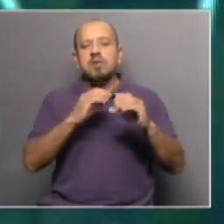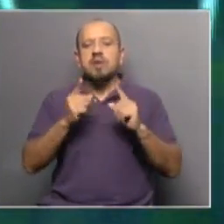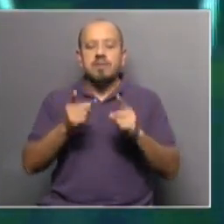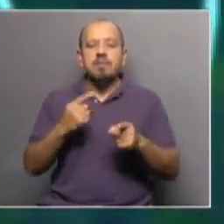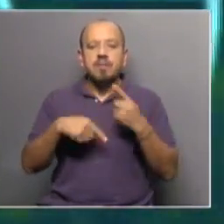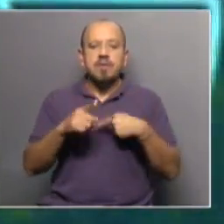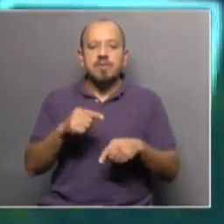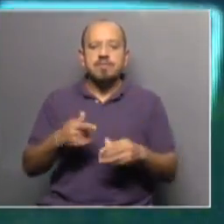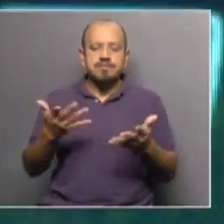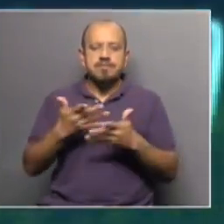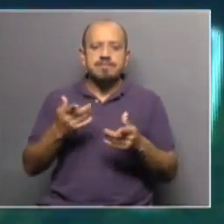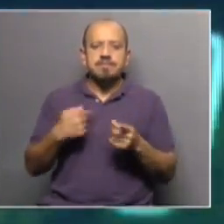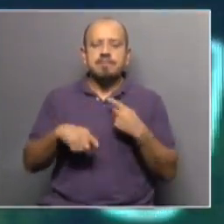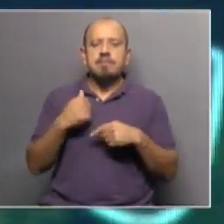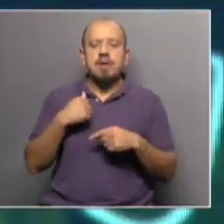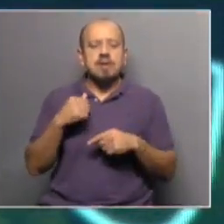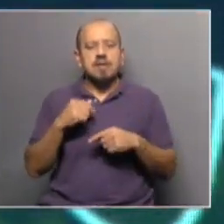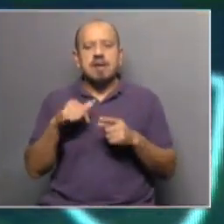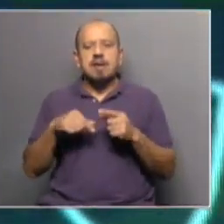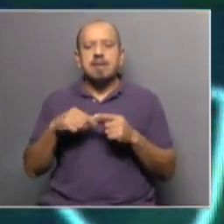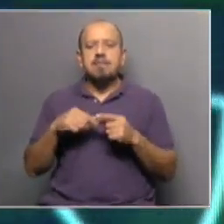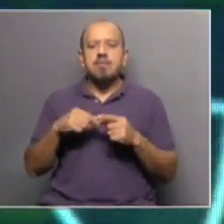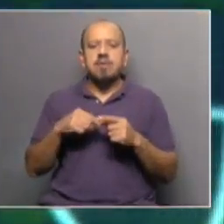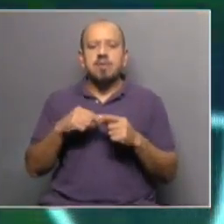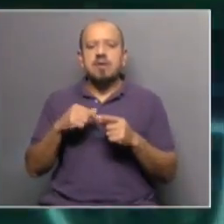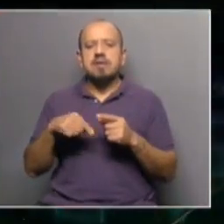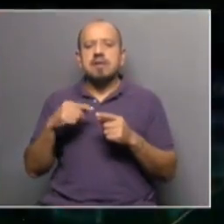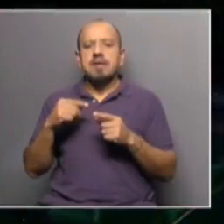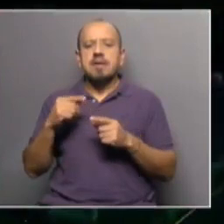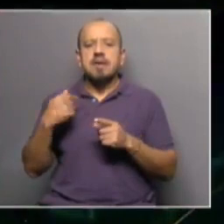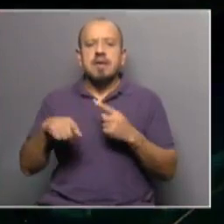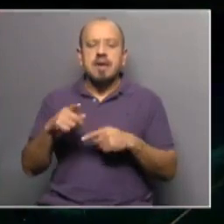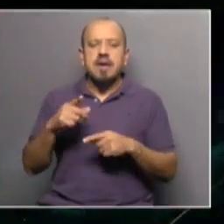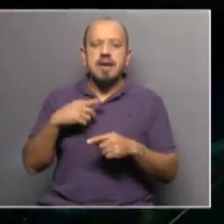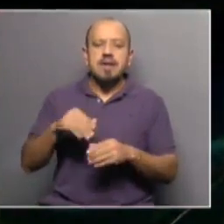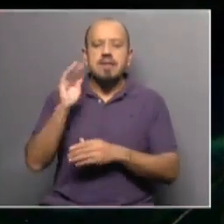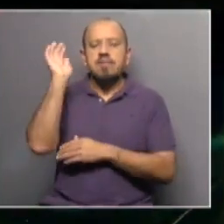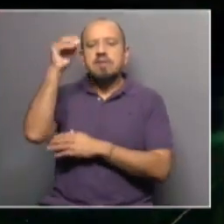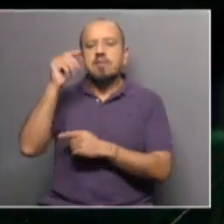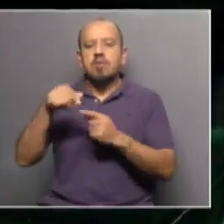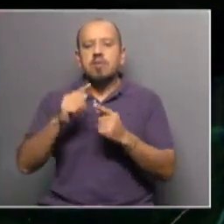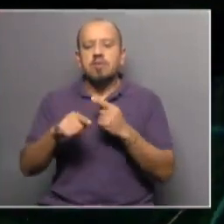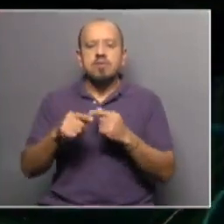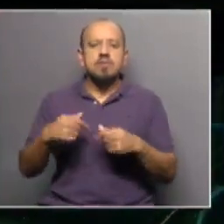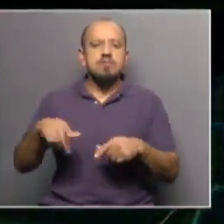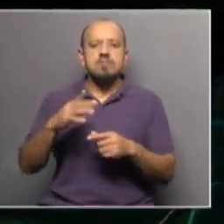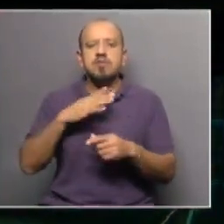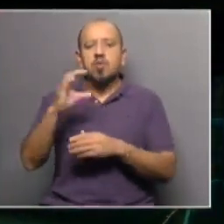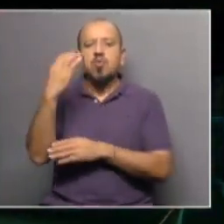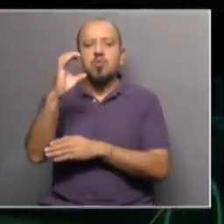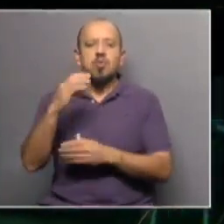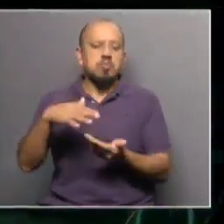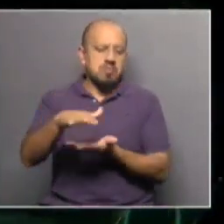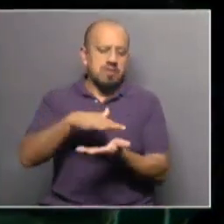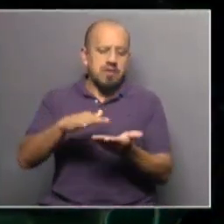Pero en este caso nos fuimos a algo más nuestro, más montevideano, que es el básquetbol y que son los clubes de básquetbol, esos clubes típicos de barrio que tenemos,